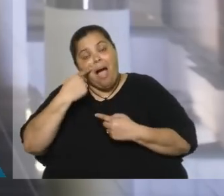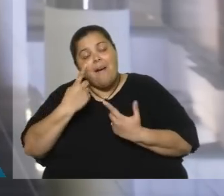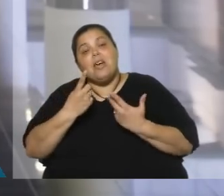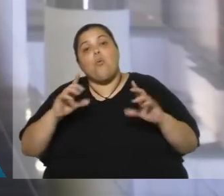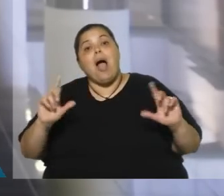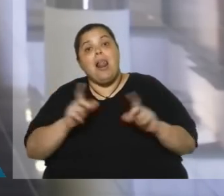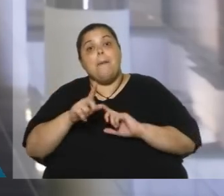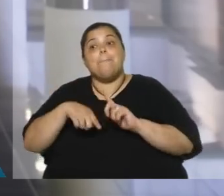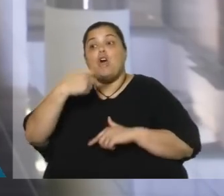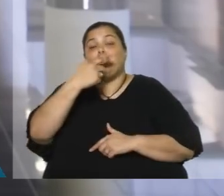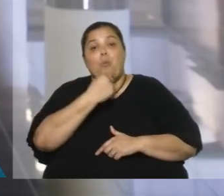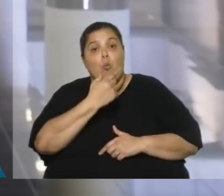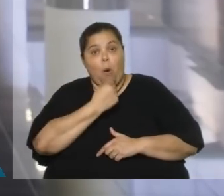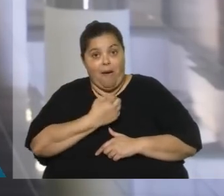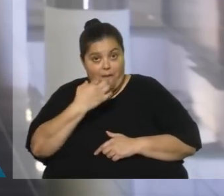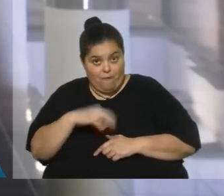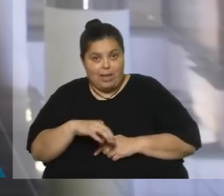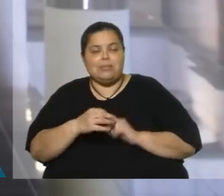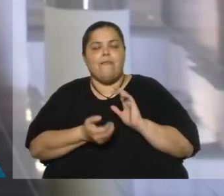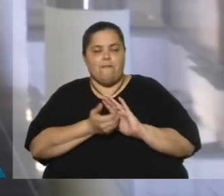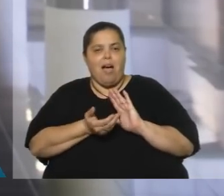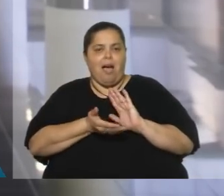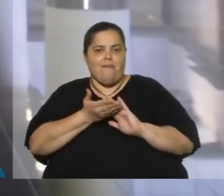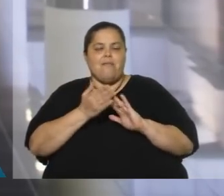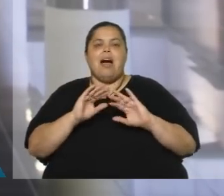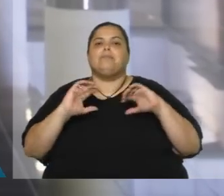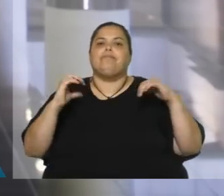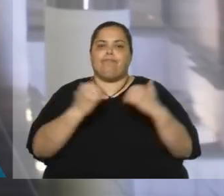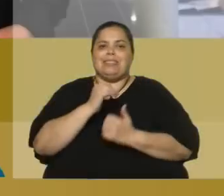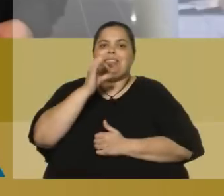el próximo jueves. Así que sobre eso les vamos a estar informando. En un rato tenemos más novedades para ustedes.